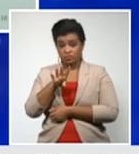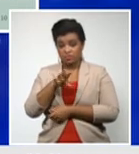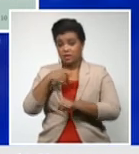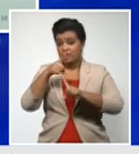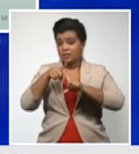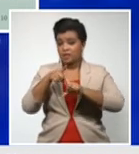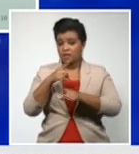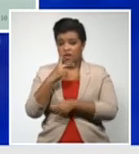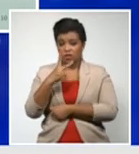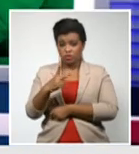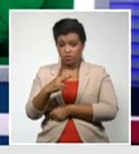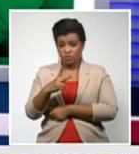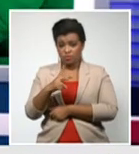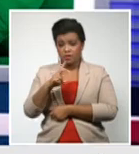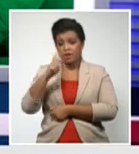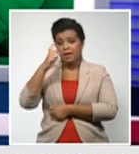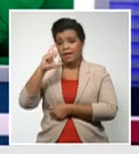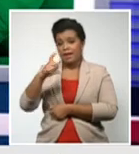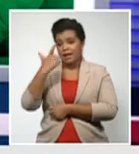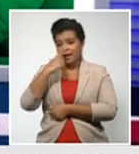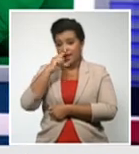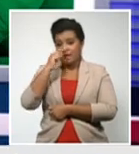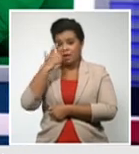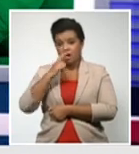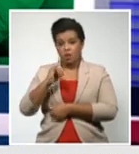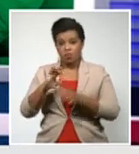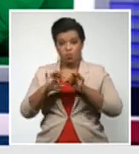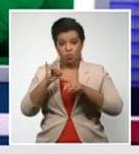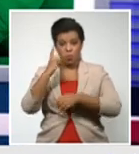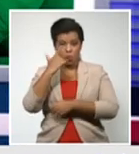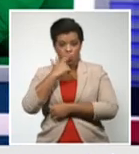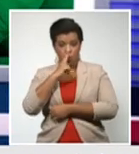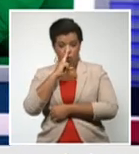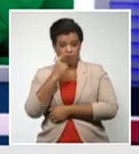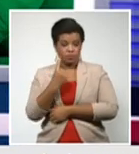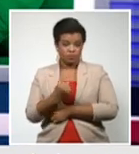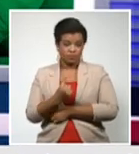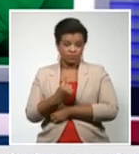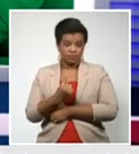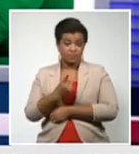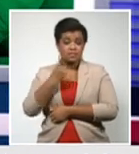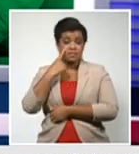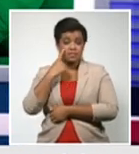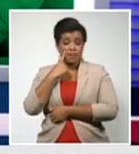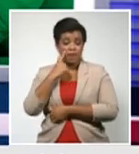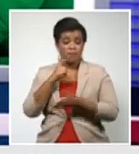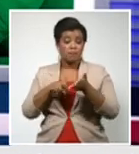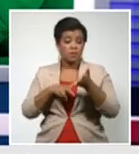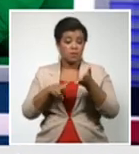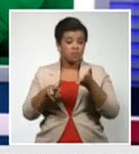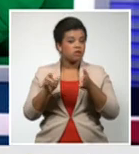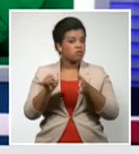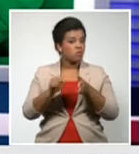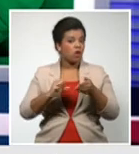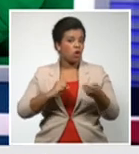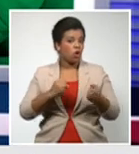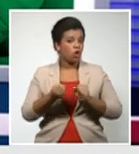y Cabaiguán con 1. Y esta es otra provincia que ha ido manteniendo un control de